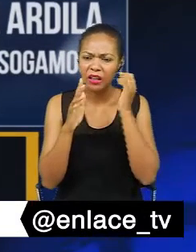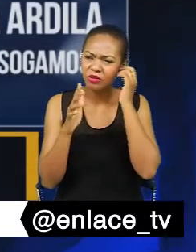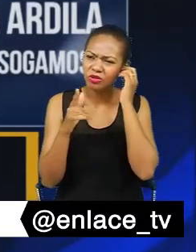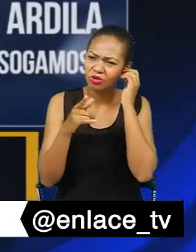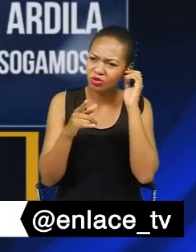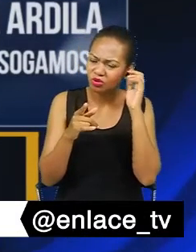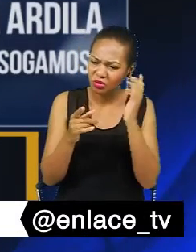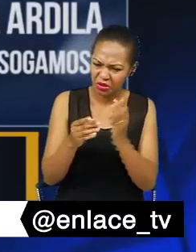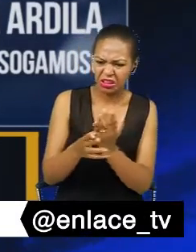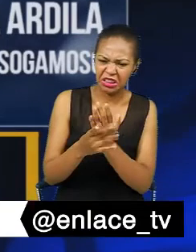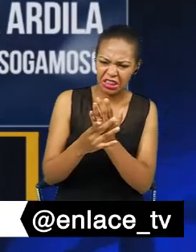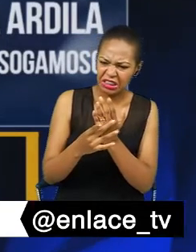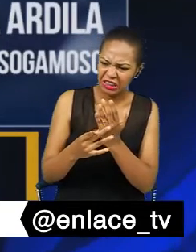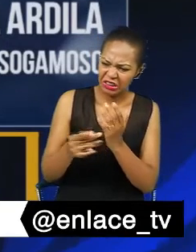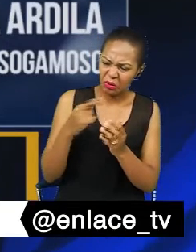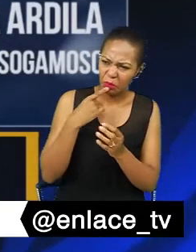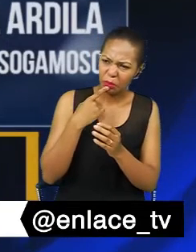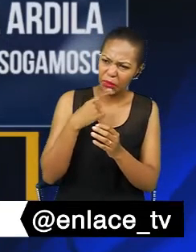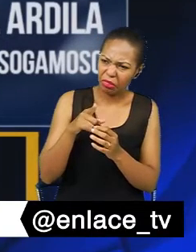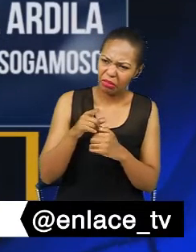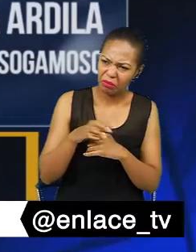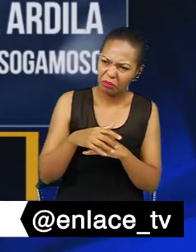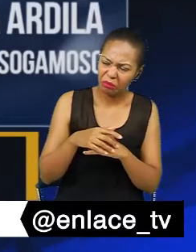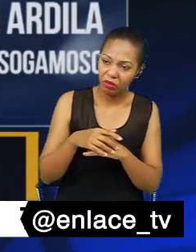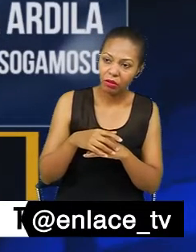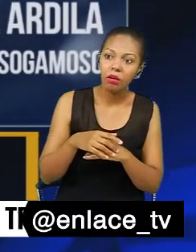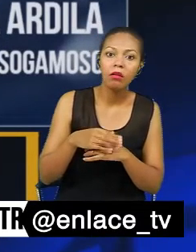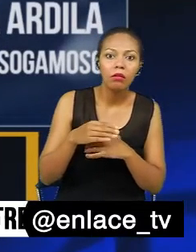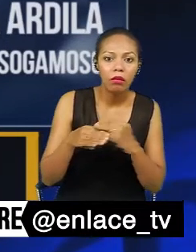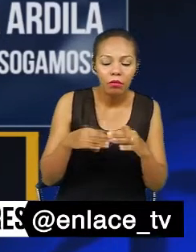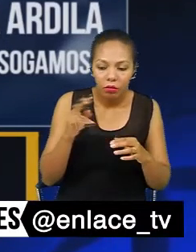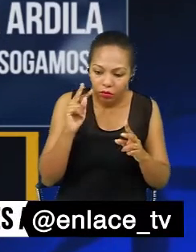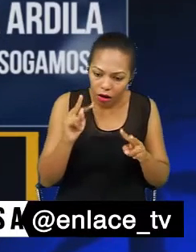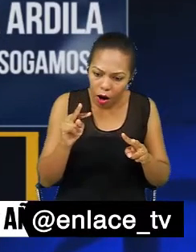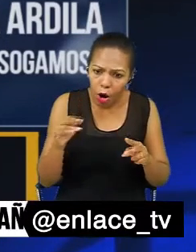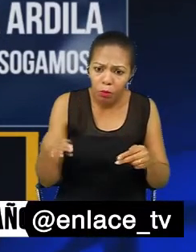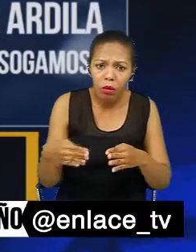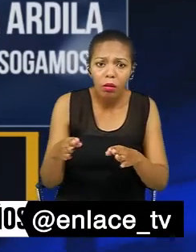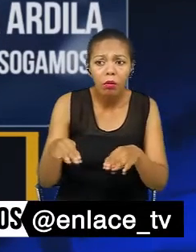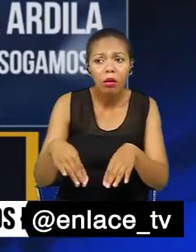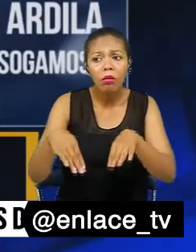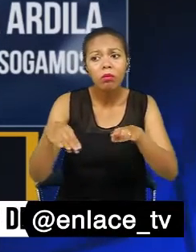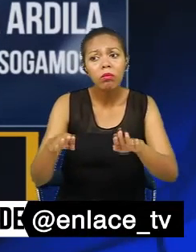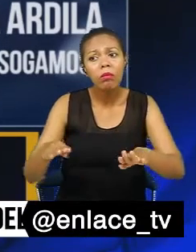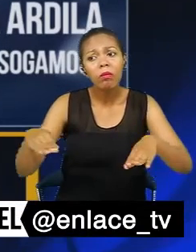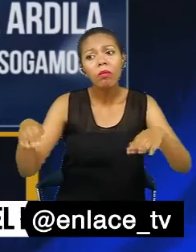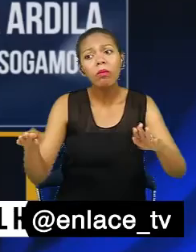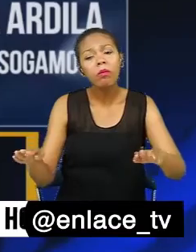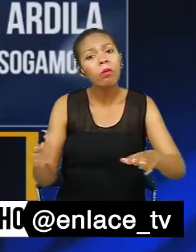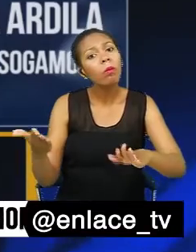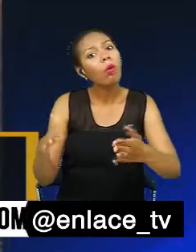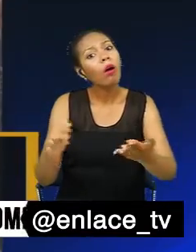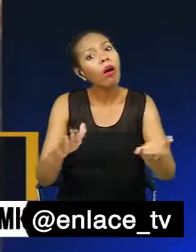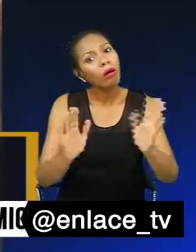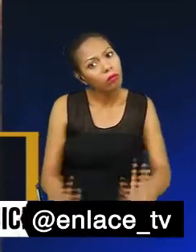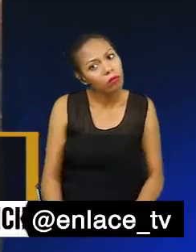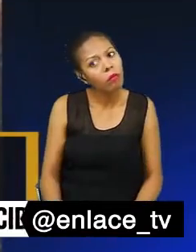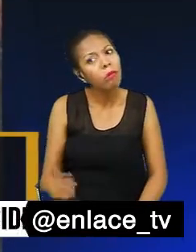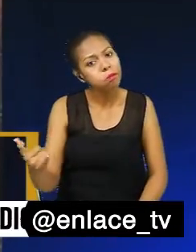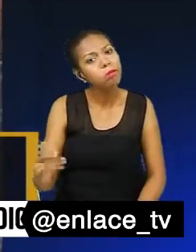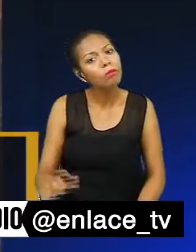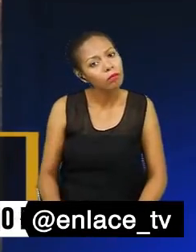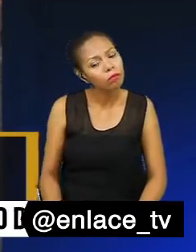Debido a eso, pues, se ha presentado la mortandad de los pescaditos que hay ahí en esa quebrada.